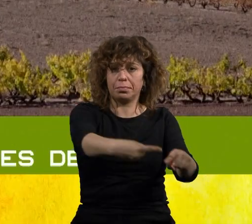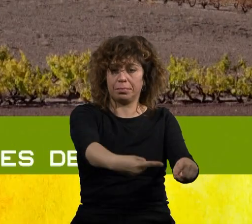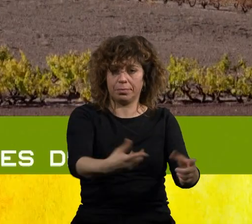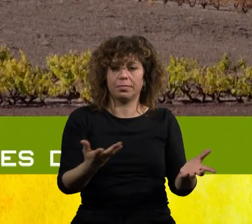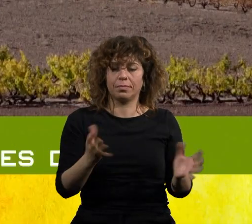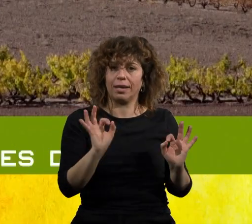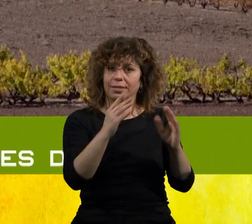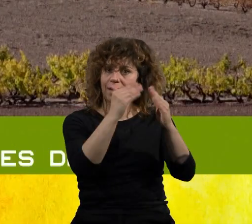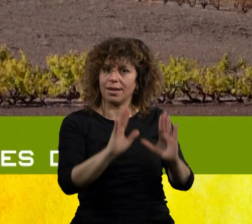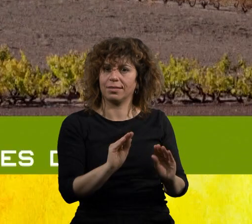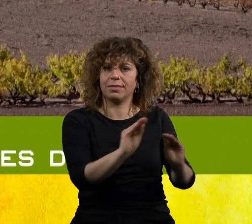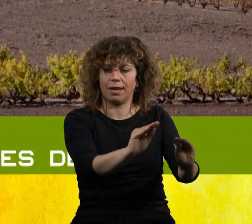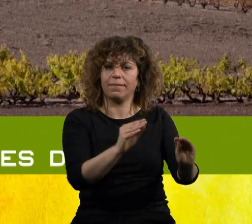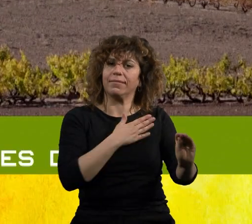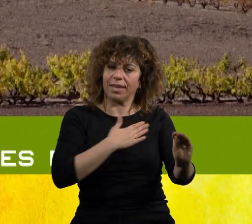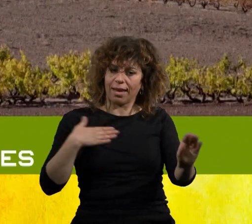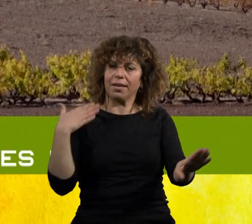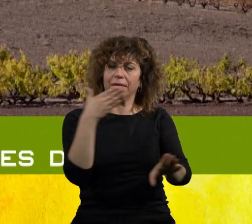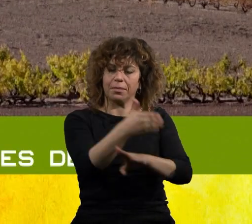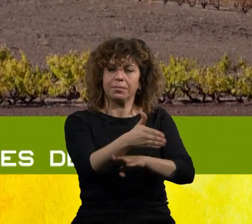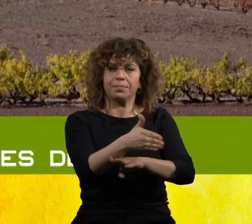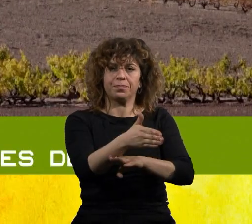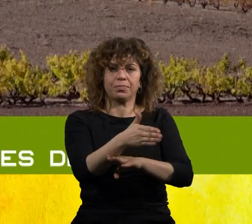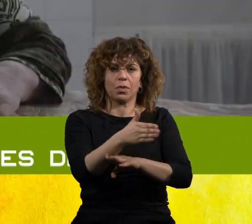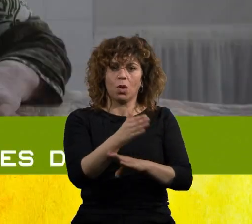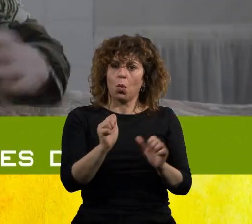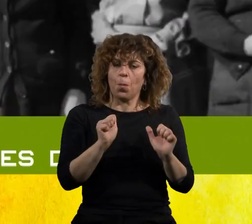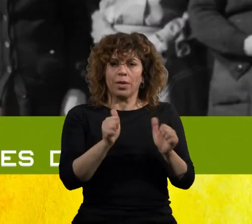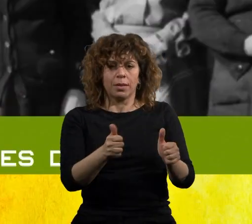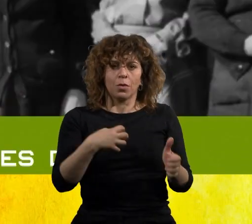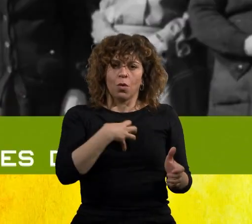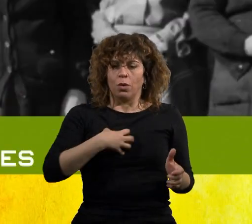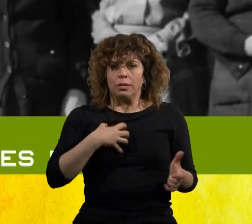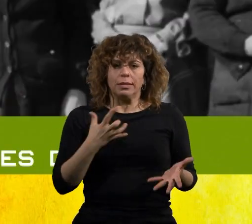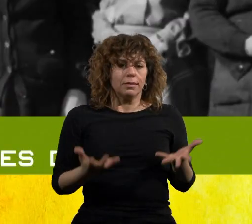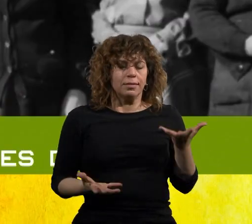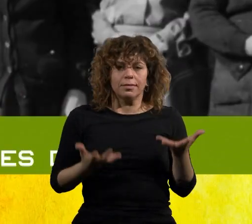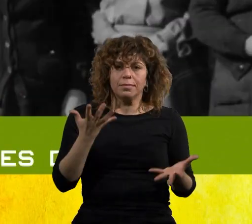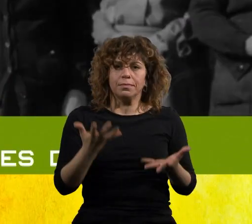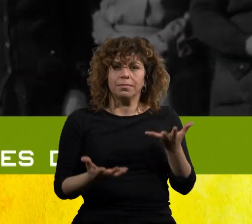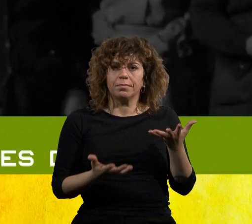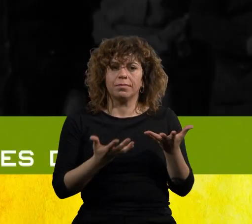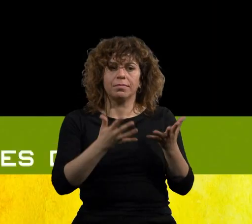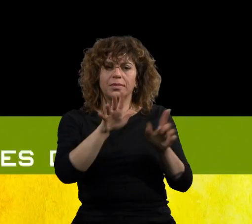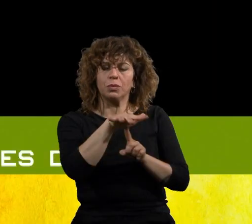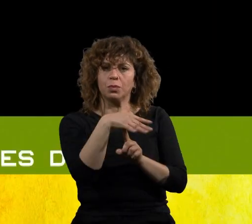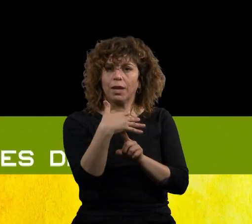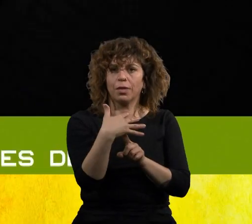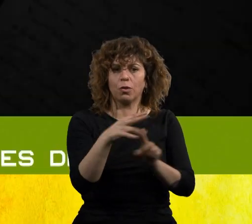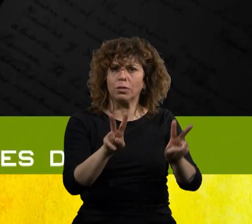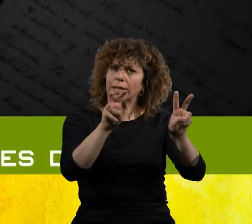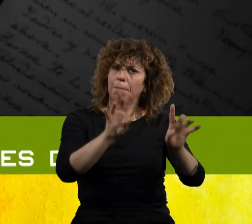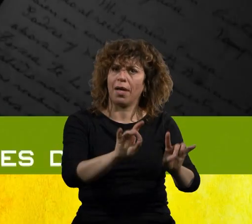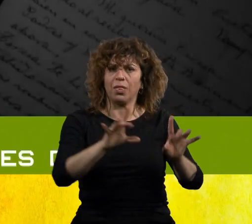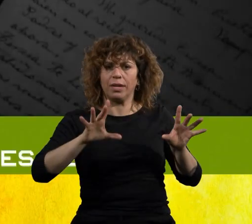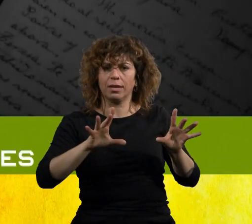escrito. Entonces quería ir ahí. Y claro, a mí al principio pues me costó un poco, ¿no? Porque es como enfrentas también la situación de unos temas tan